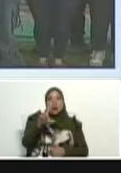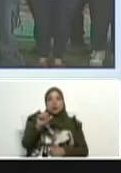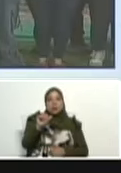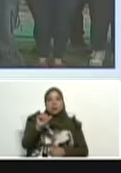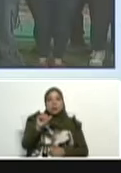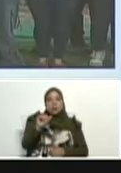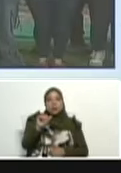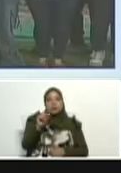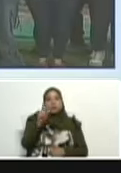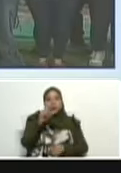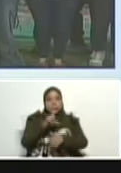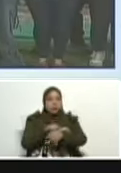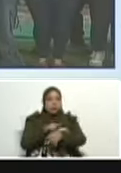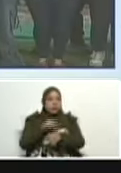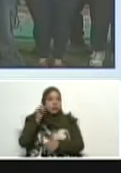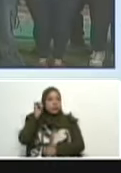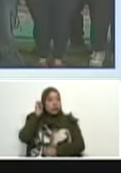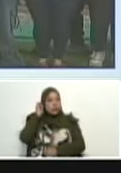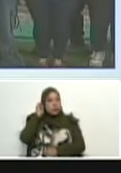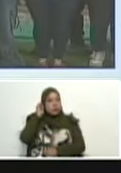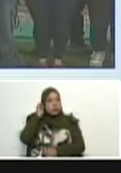la doctora Keila Martorelli,